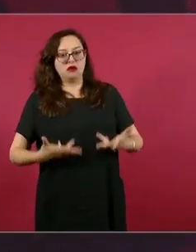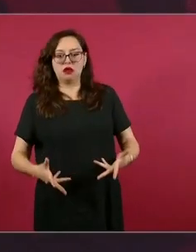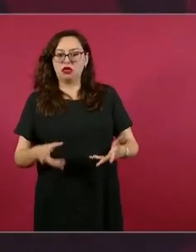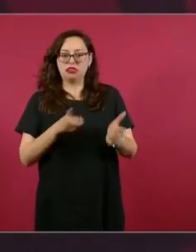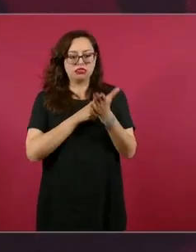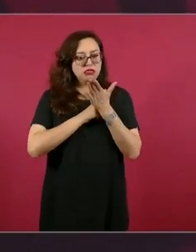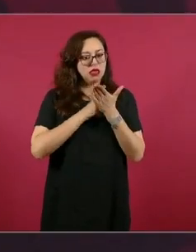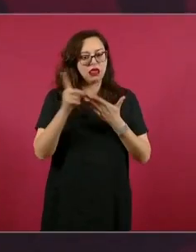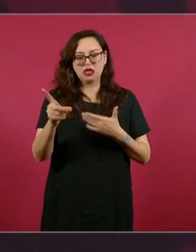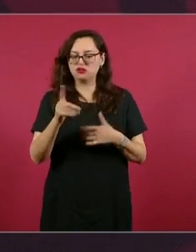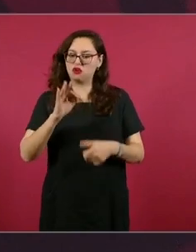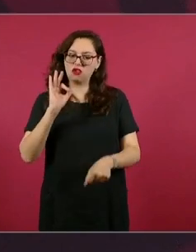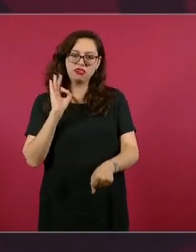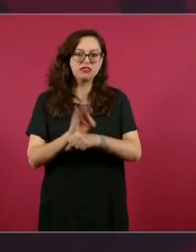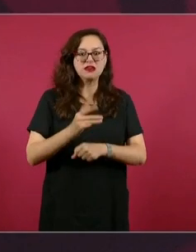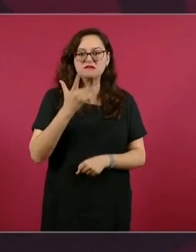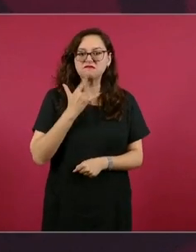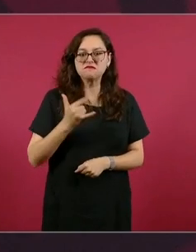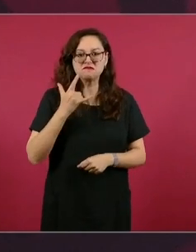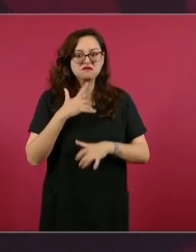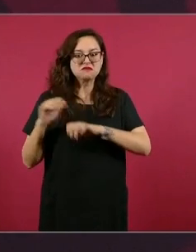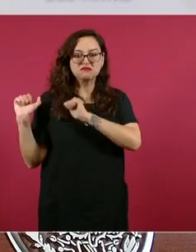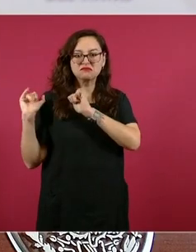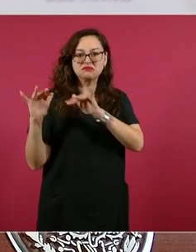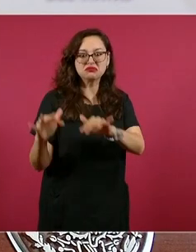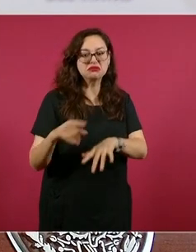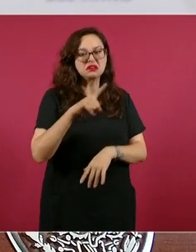fueron desalojados